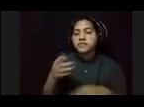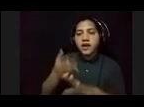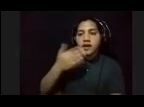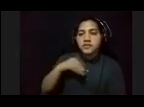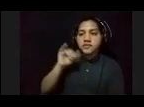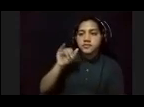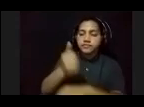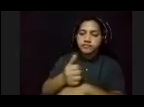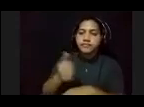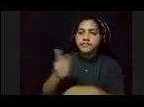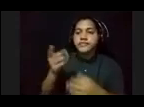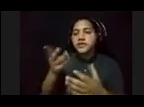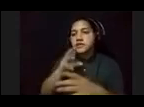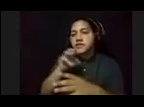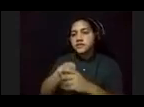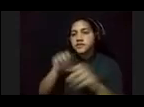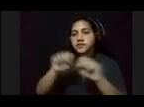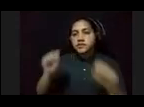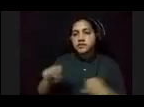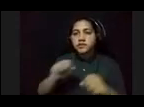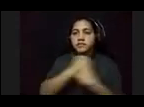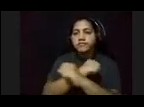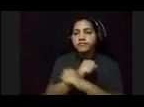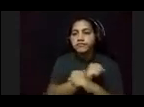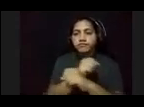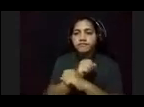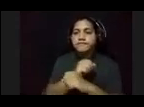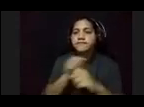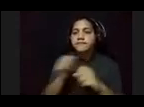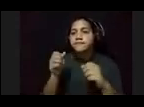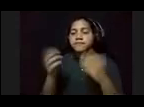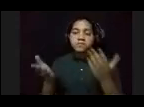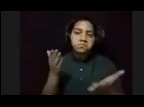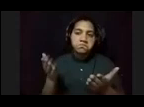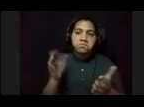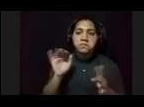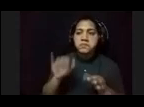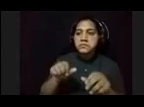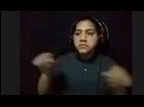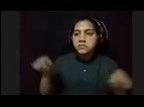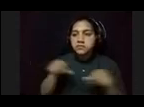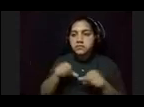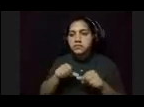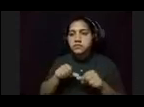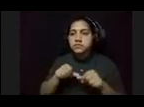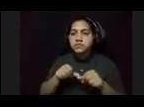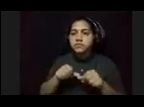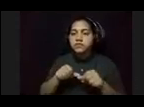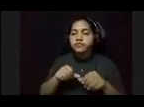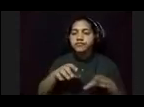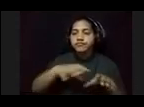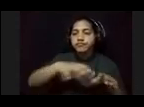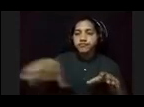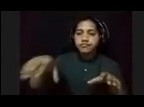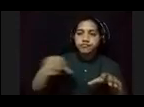y como parte del sistema defensivo de la ciudad, pudiera haber existido en ese lugar una batería provisional como